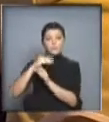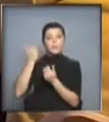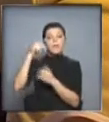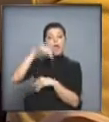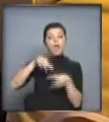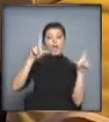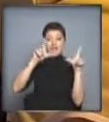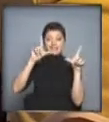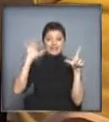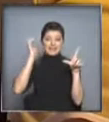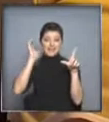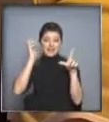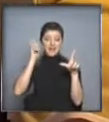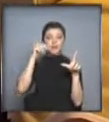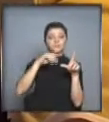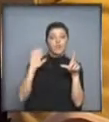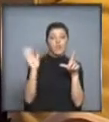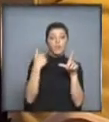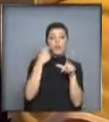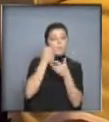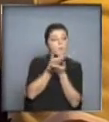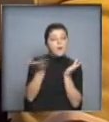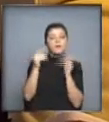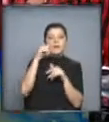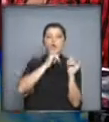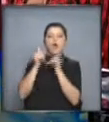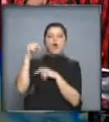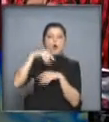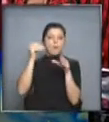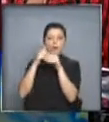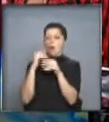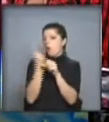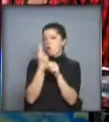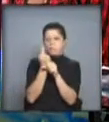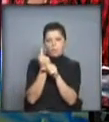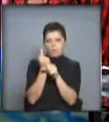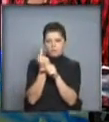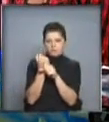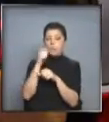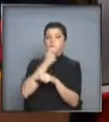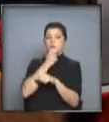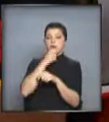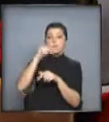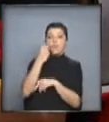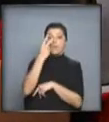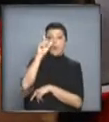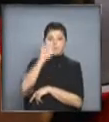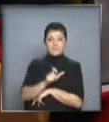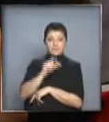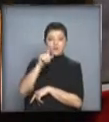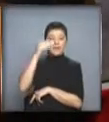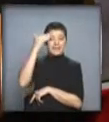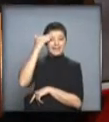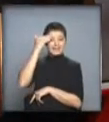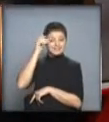en los medios que no estamos capacitados para votar, cuando revisando la historia hay antecedentes como Luis Blanco, que fue asesinado en el 69 con tan solo 15 años de